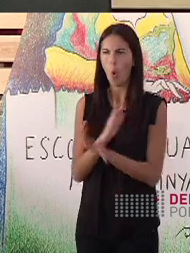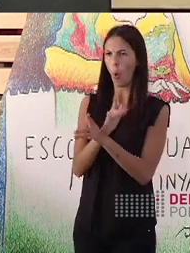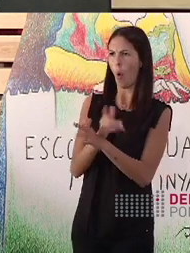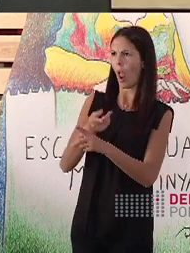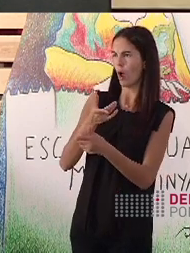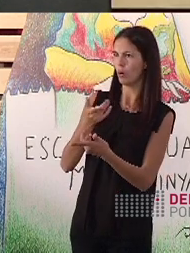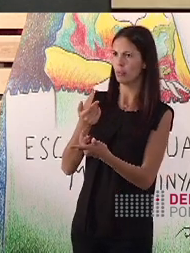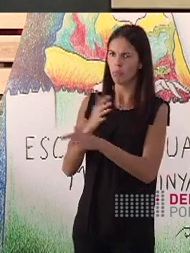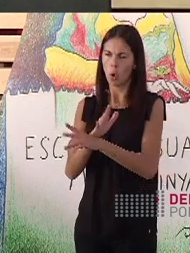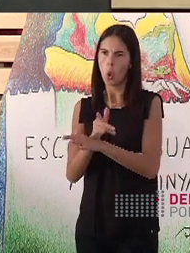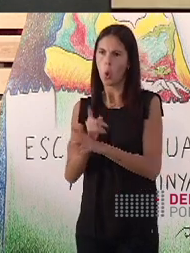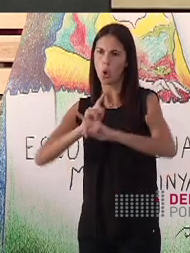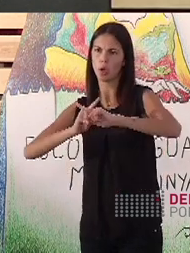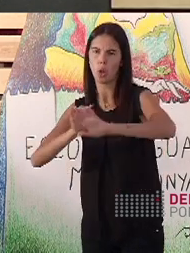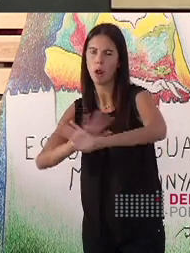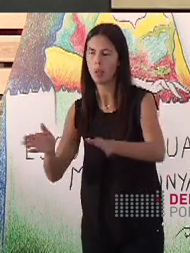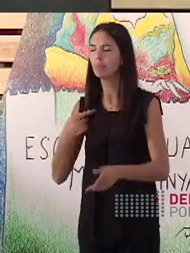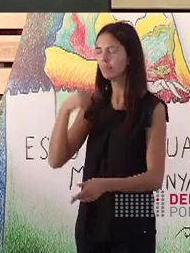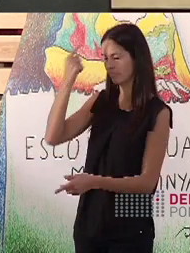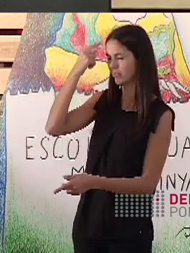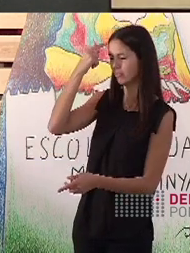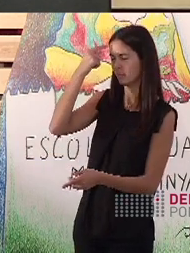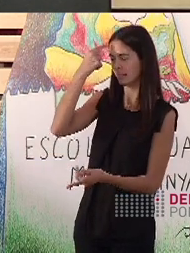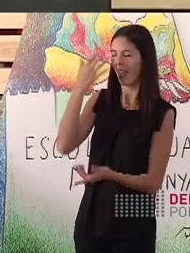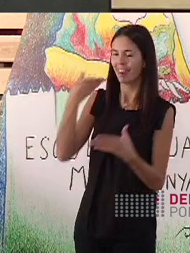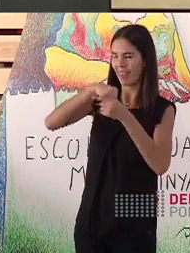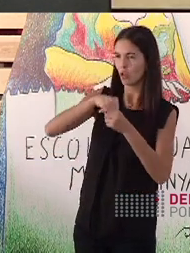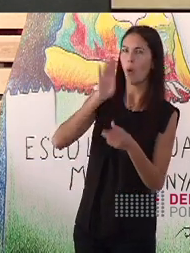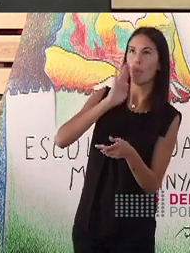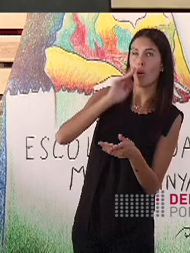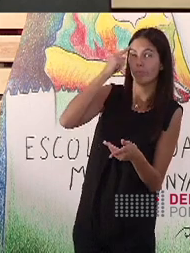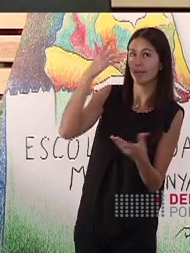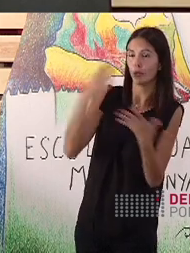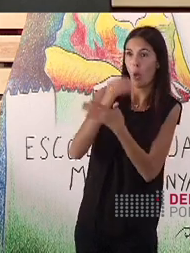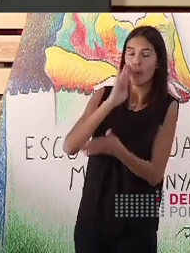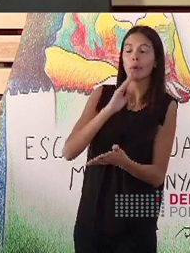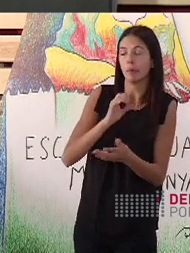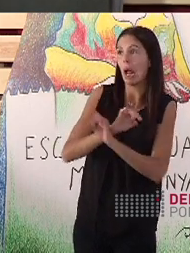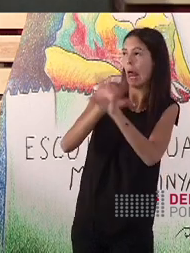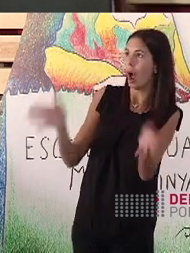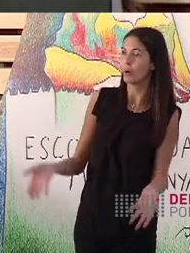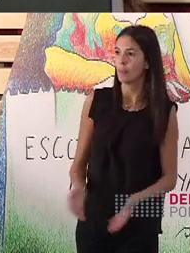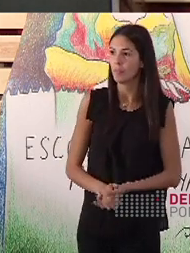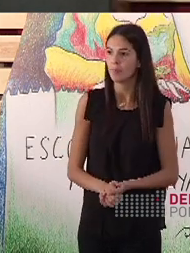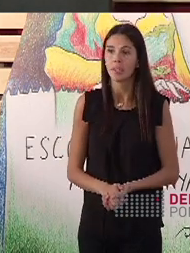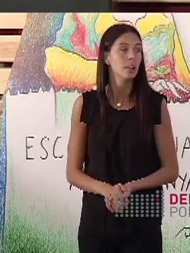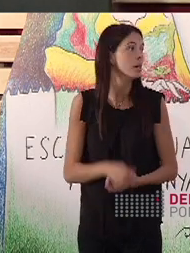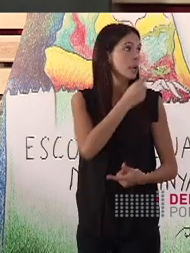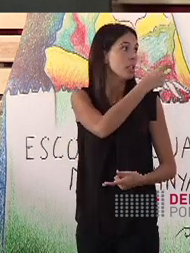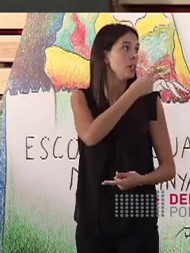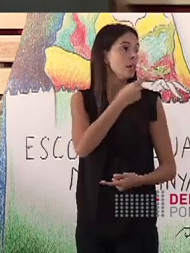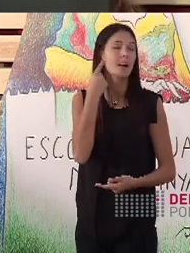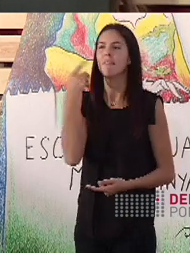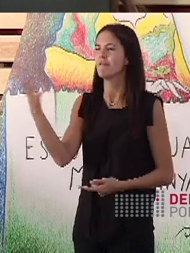sexual. Claro, en la cabeza de una persona que la tiene podridita de porno, desde luego que sí. Bueno, y este es